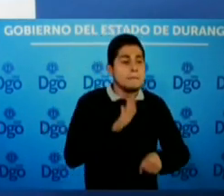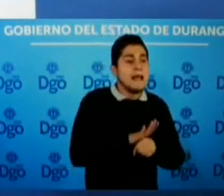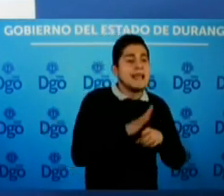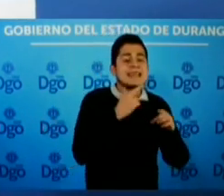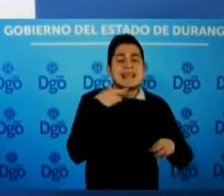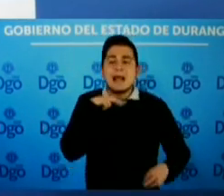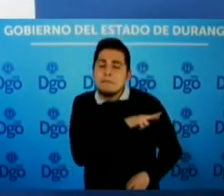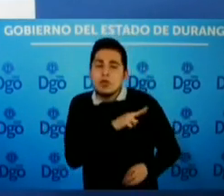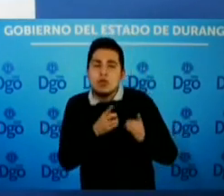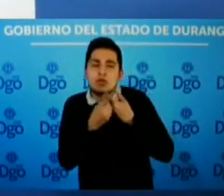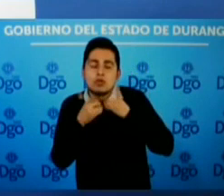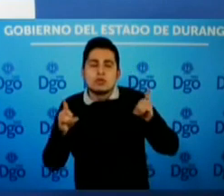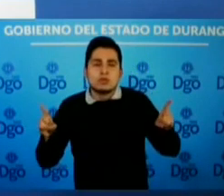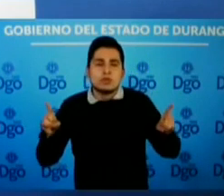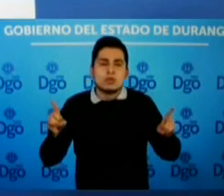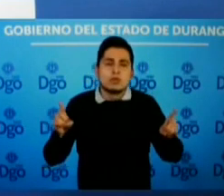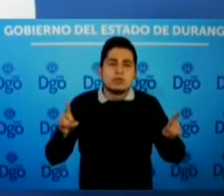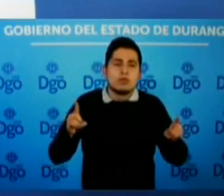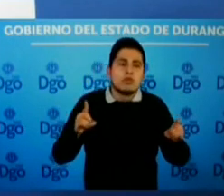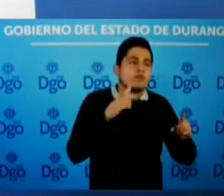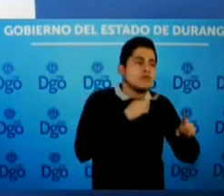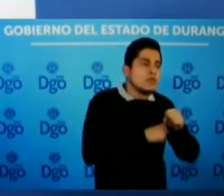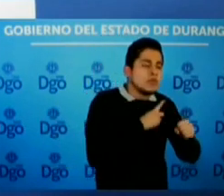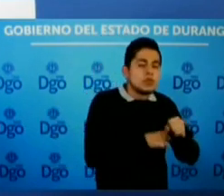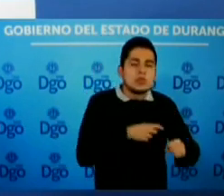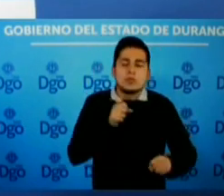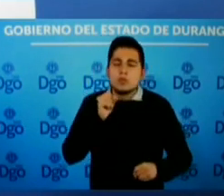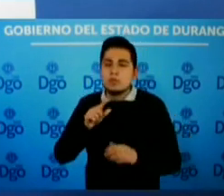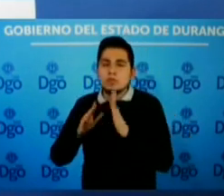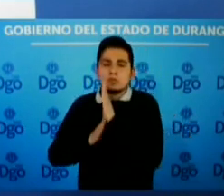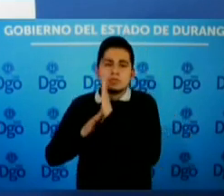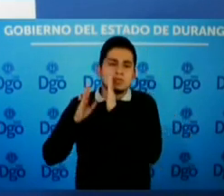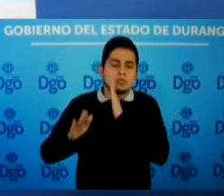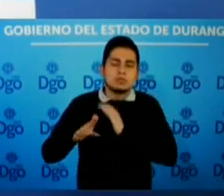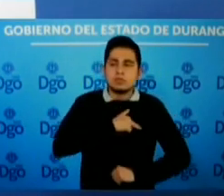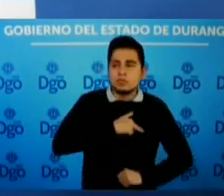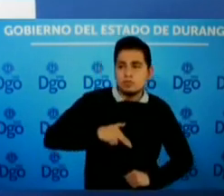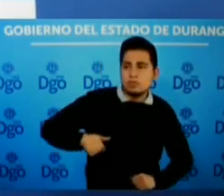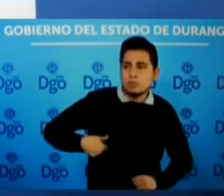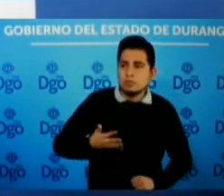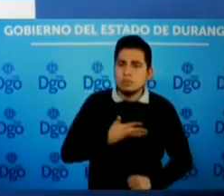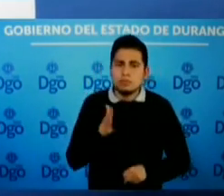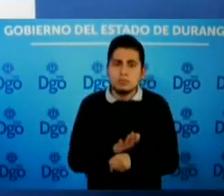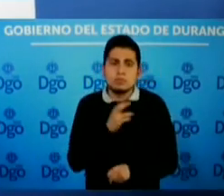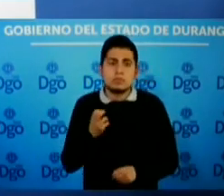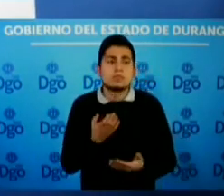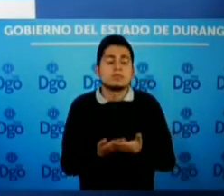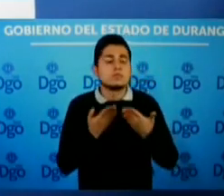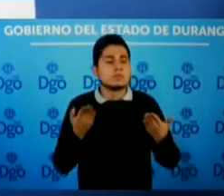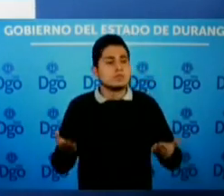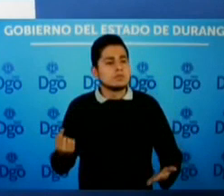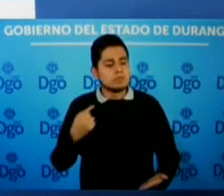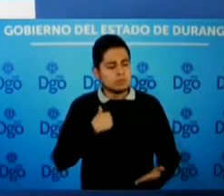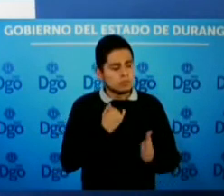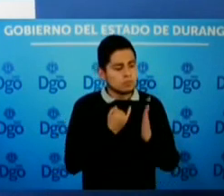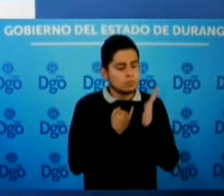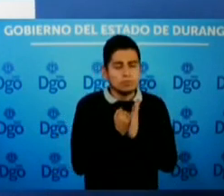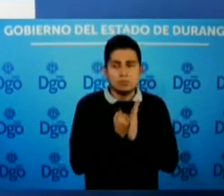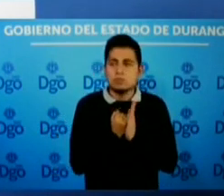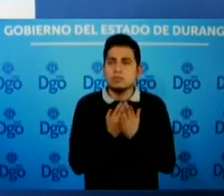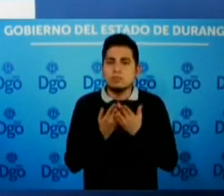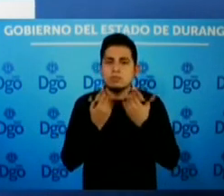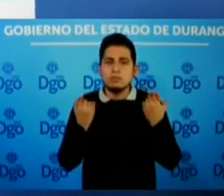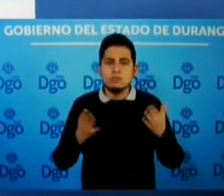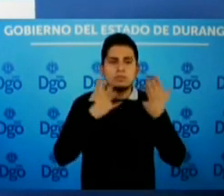y el número de fallecimientos por eso he tomado la decisión en